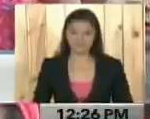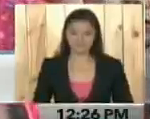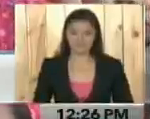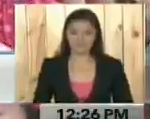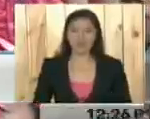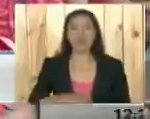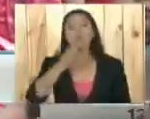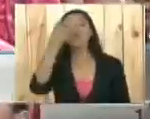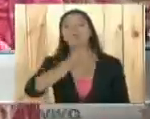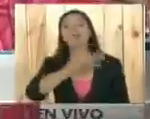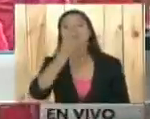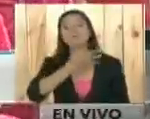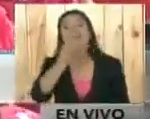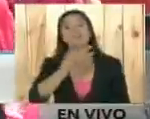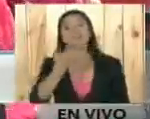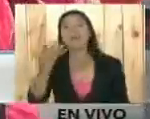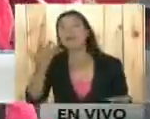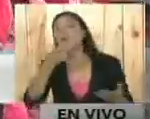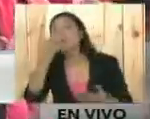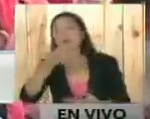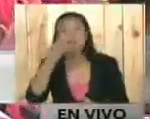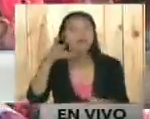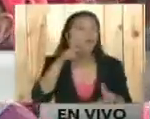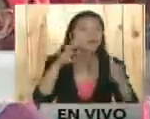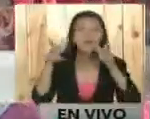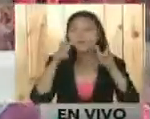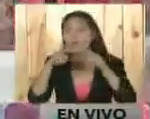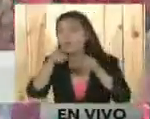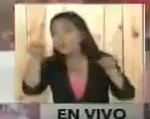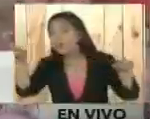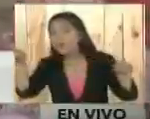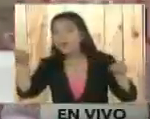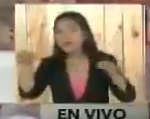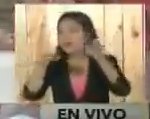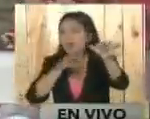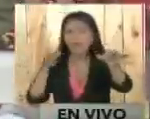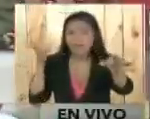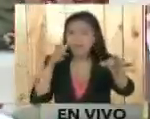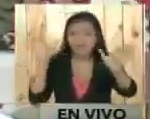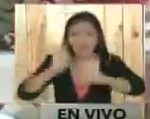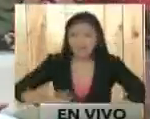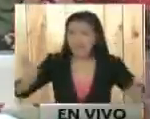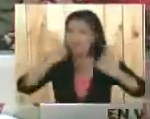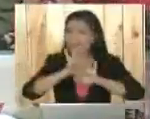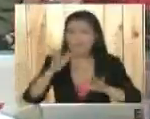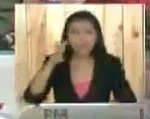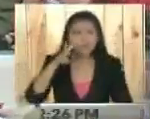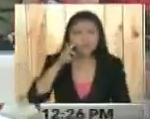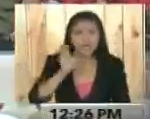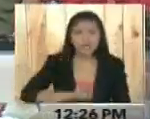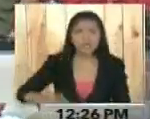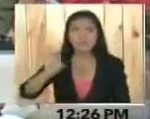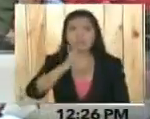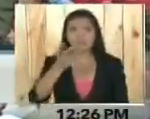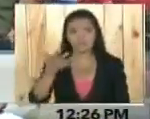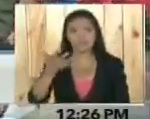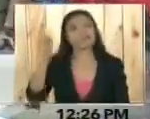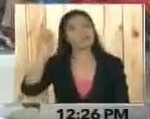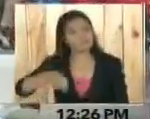Buenas tardes, querido compañero, buenas tardes. Por allá se oye, se oye. No se oye nada. Y se